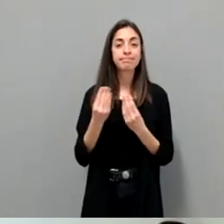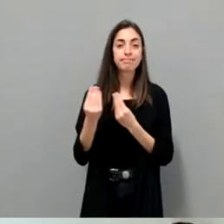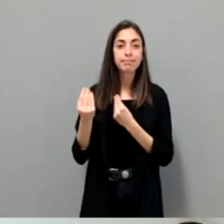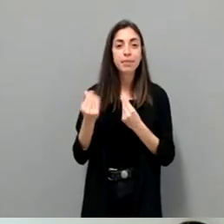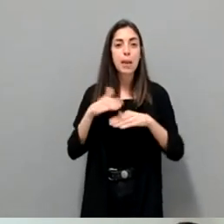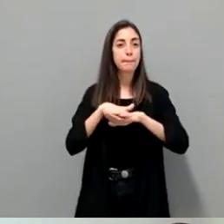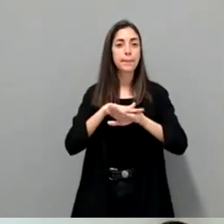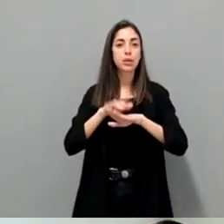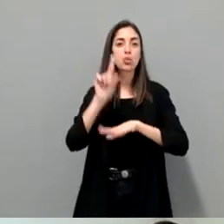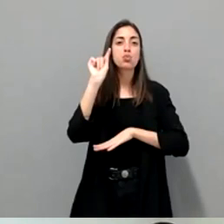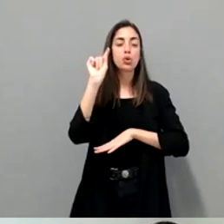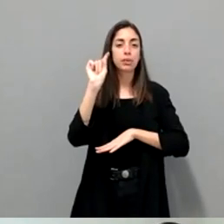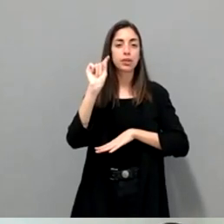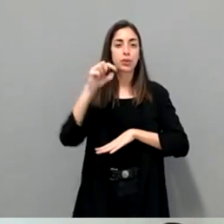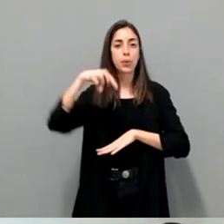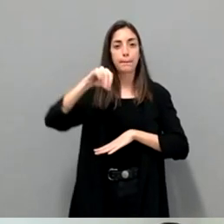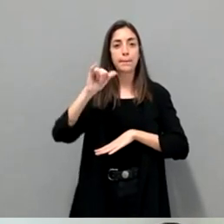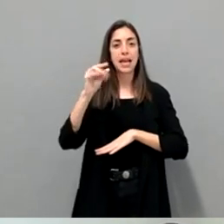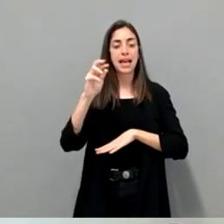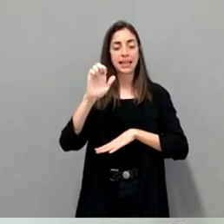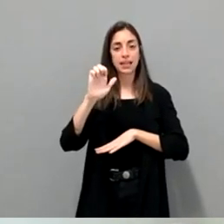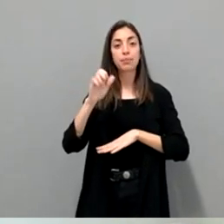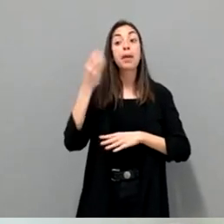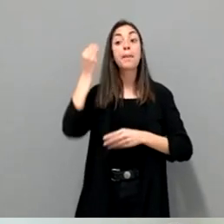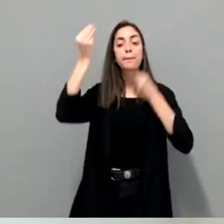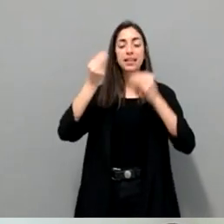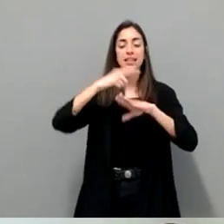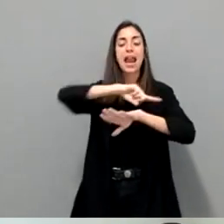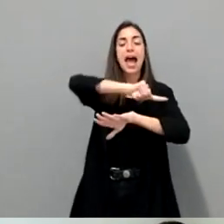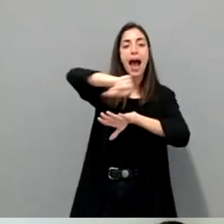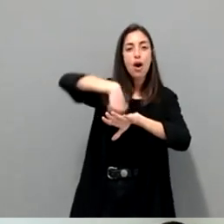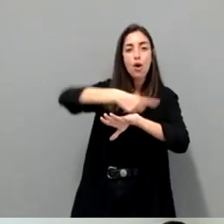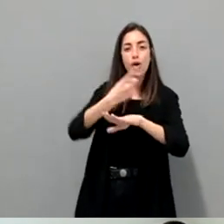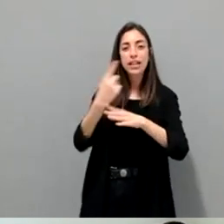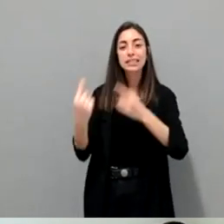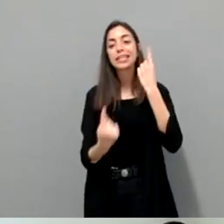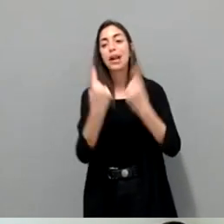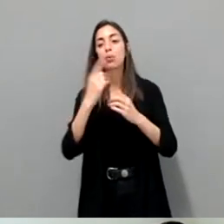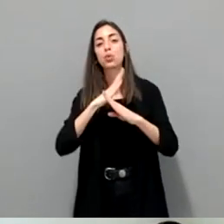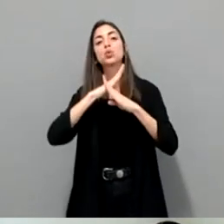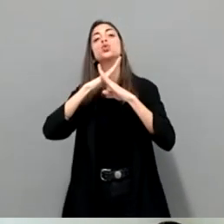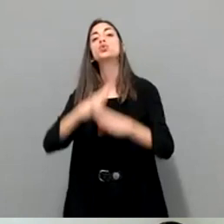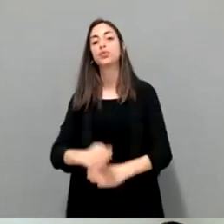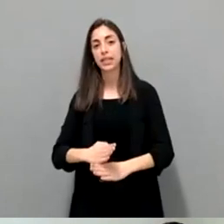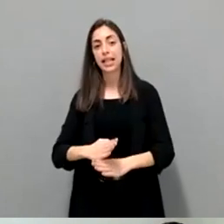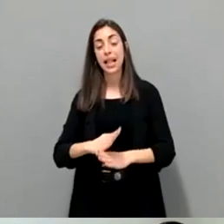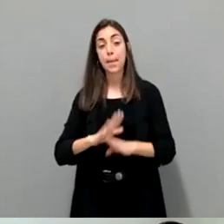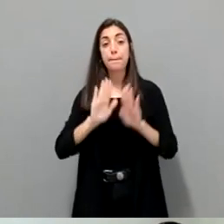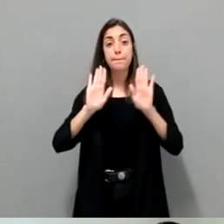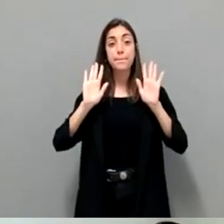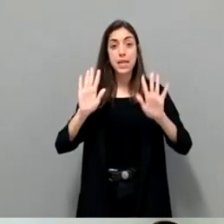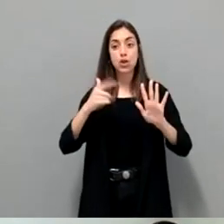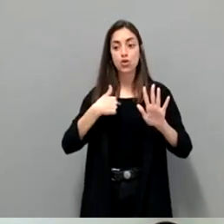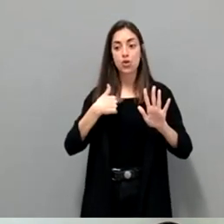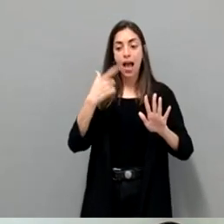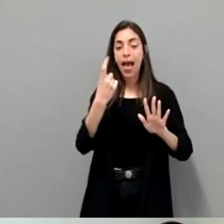perdonad un momento, Maite. Piensan que con algunas horas es suficiente, pero yo necesito una